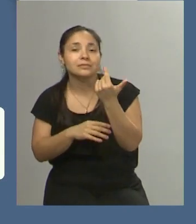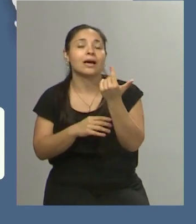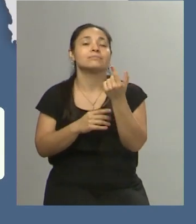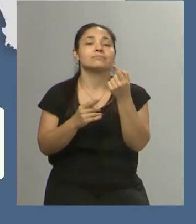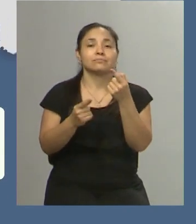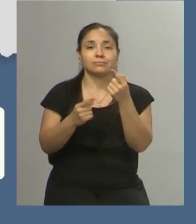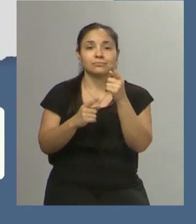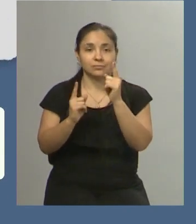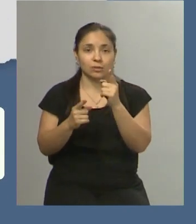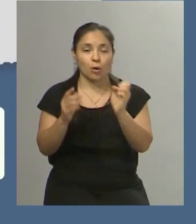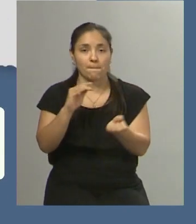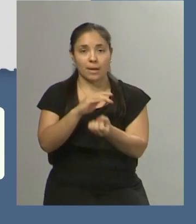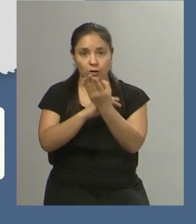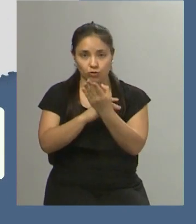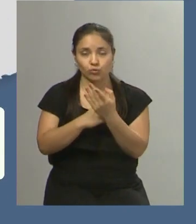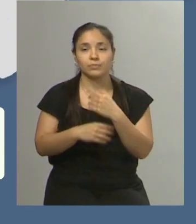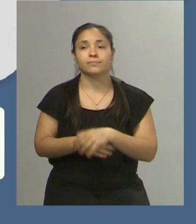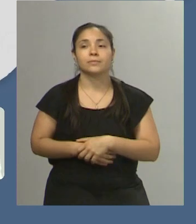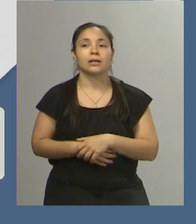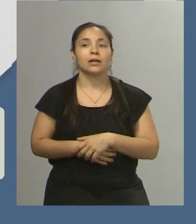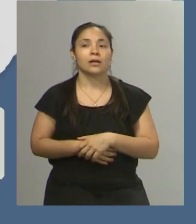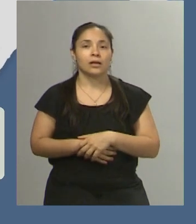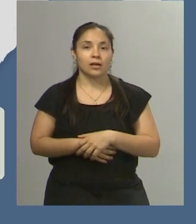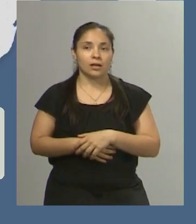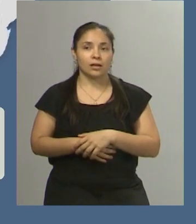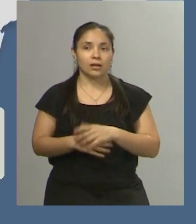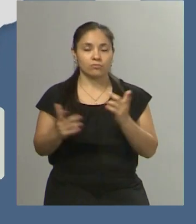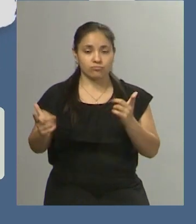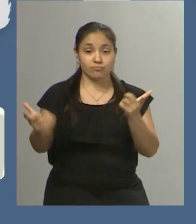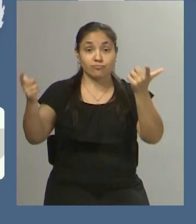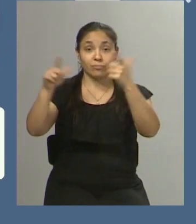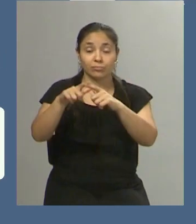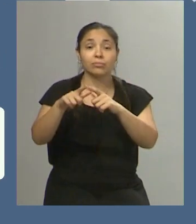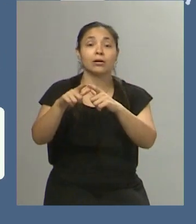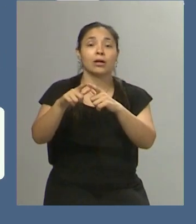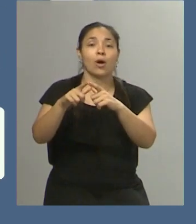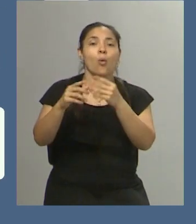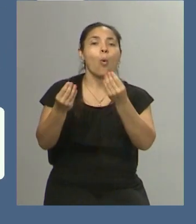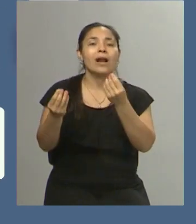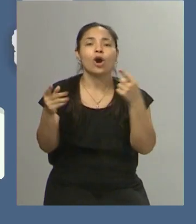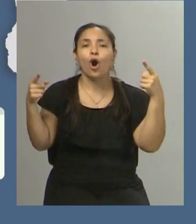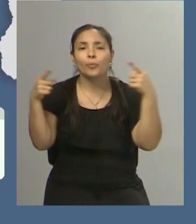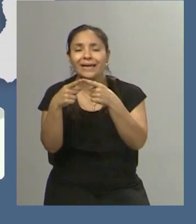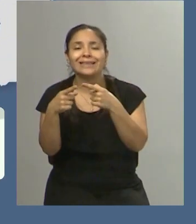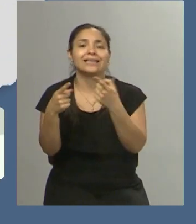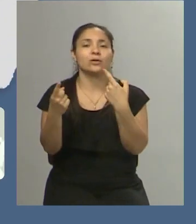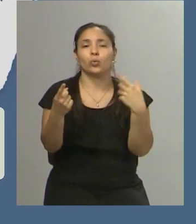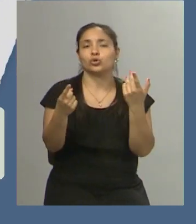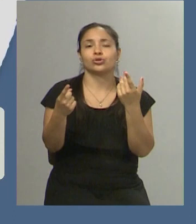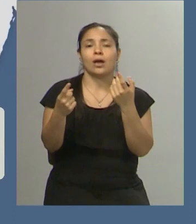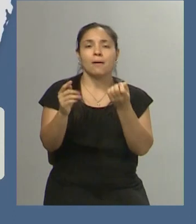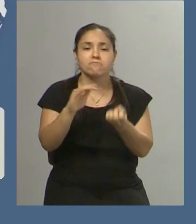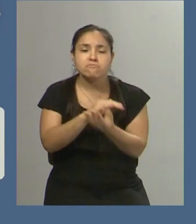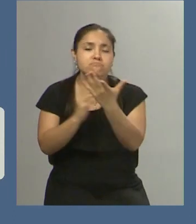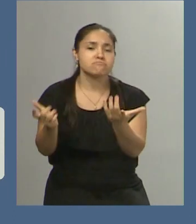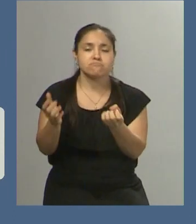manera dieron origen al Mercosur. ¿Cuál es la intención del bloque? ¿Por qué se decidió armar este bloque y qué tanto se ha